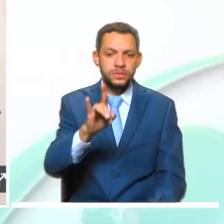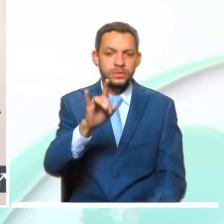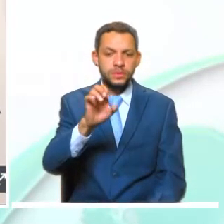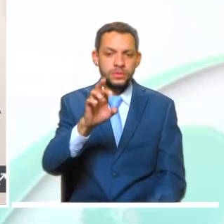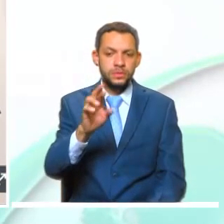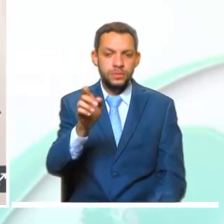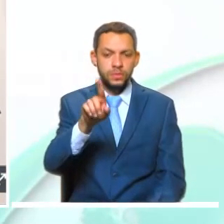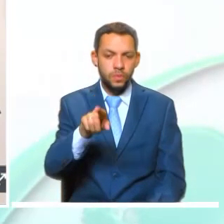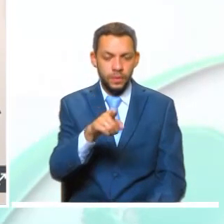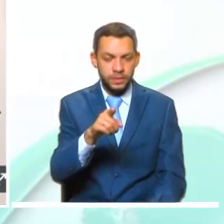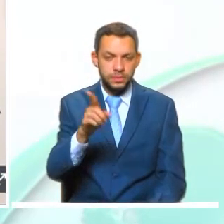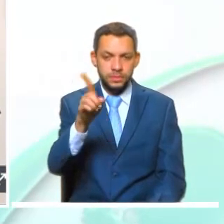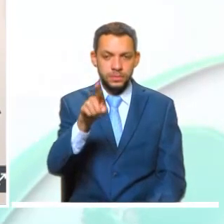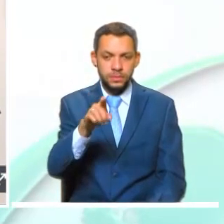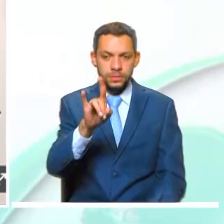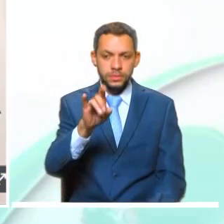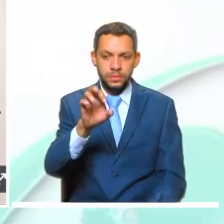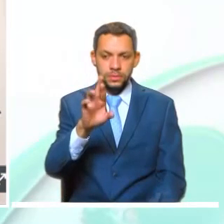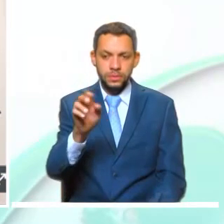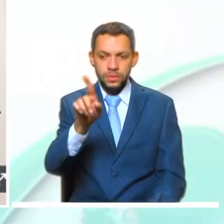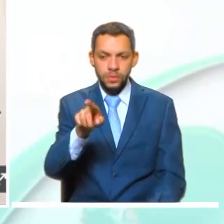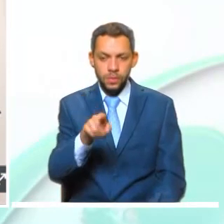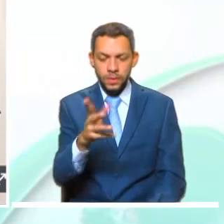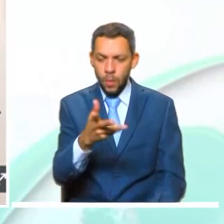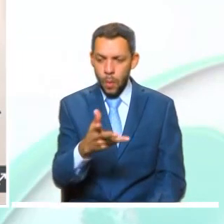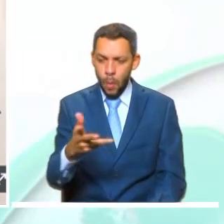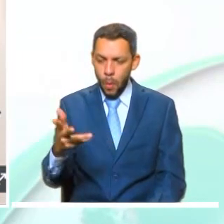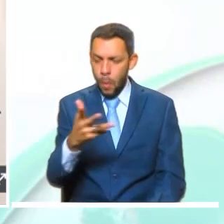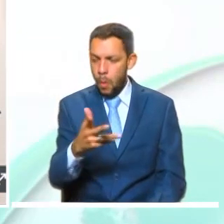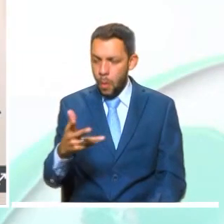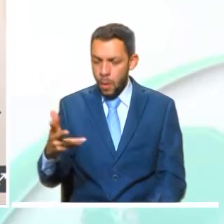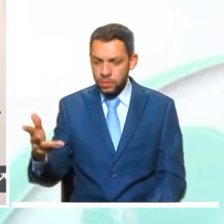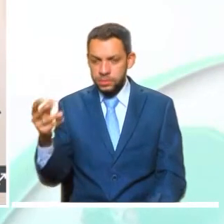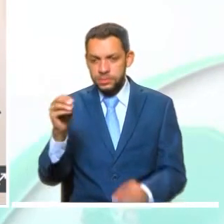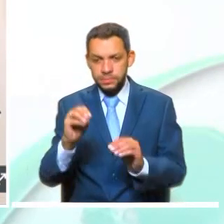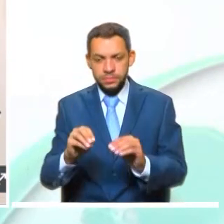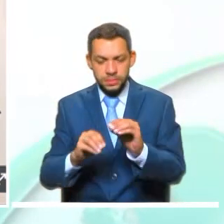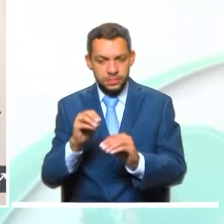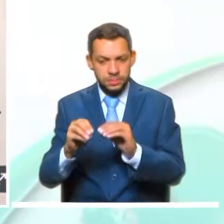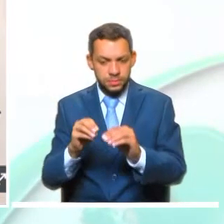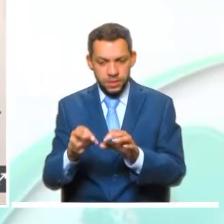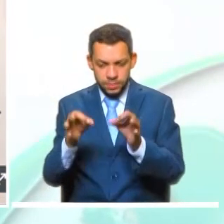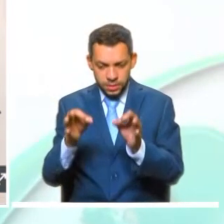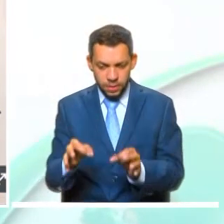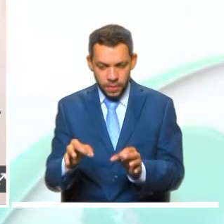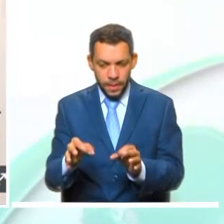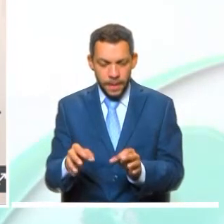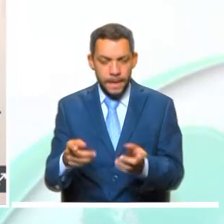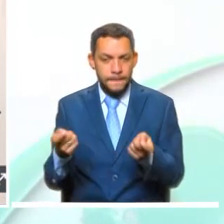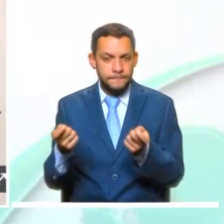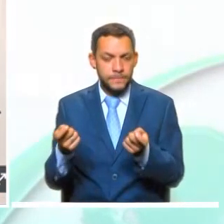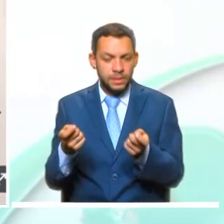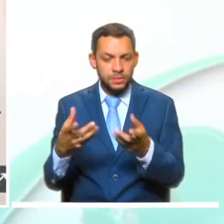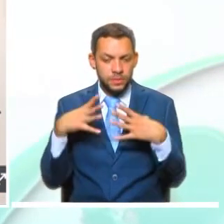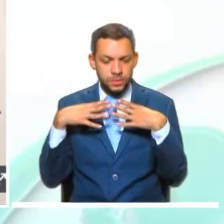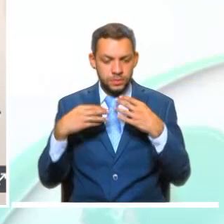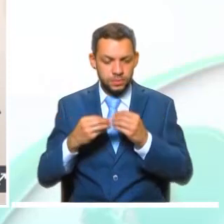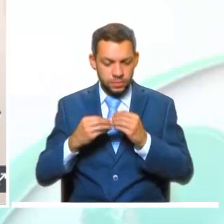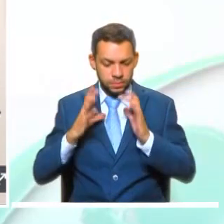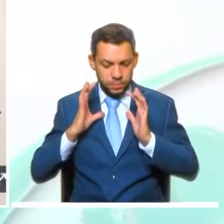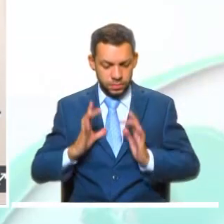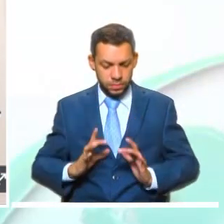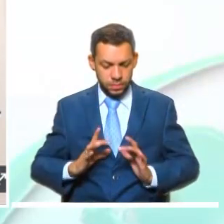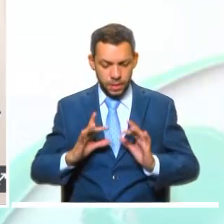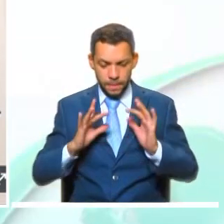sin lugar a dudas hay tantas cosas antes de llegar a esos medicamentos nosotros somos médicos ortodoxos los que estábamos estudiando ya